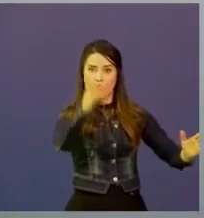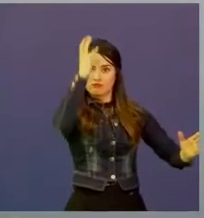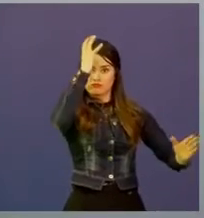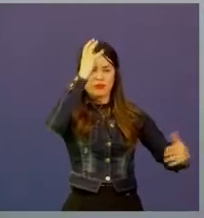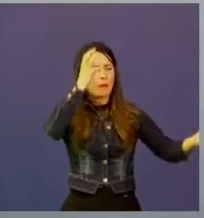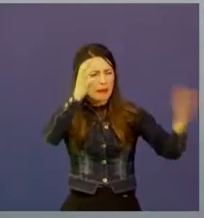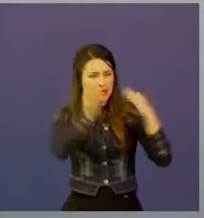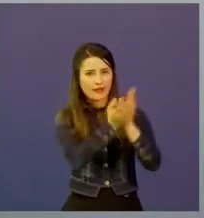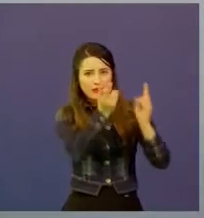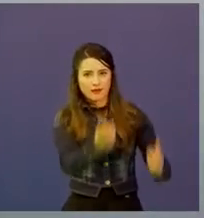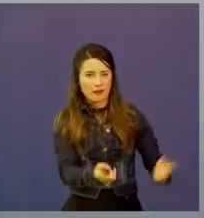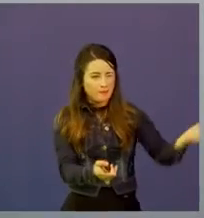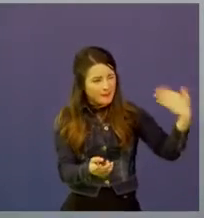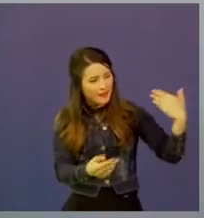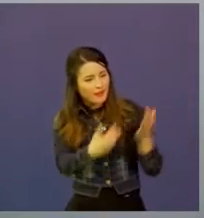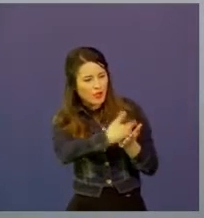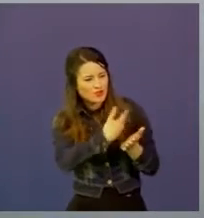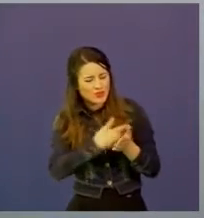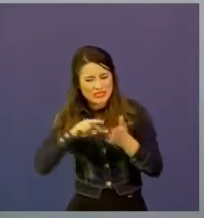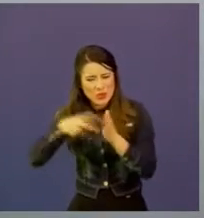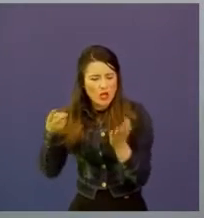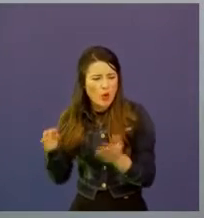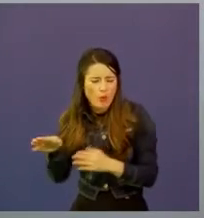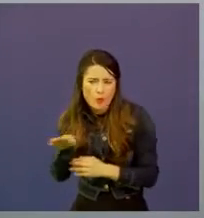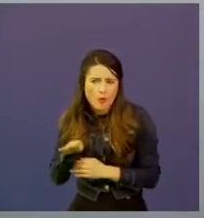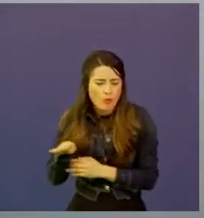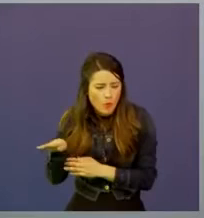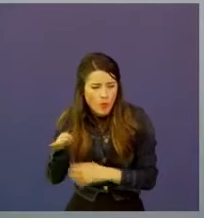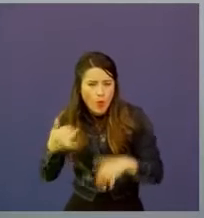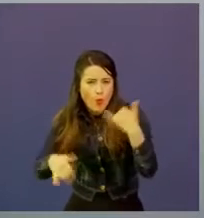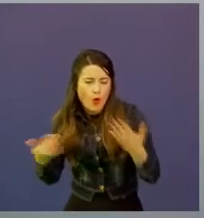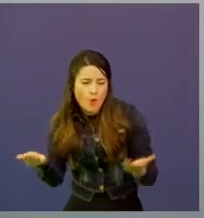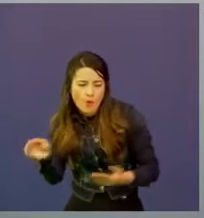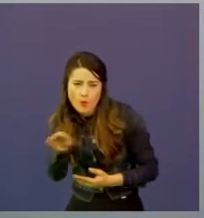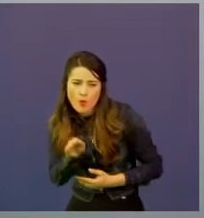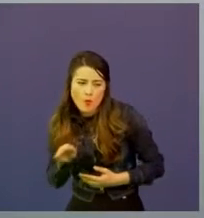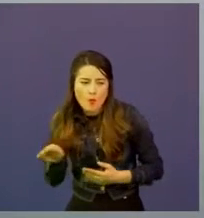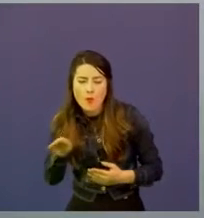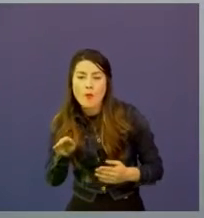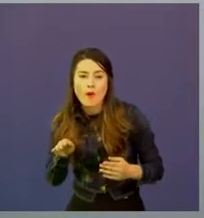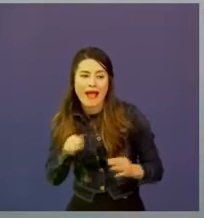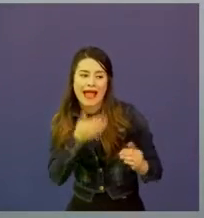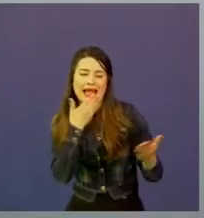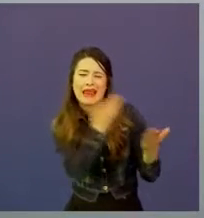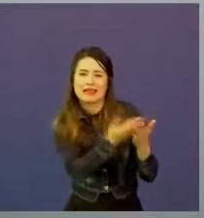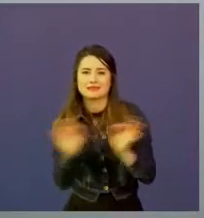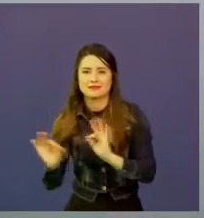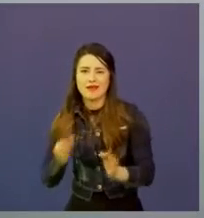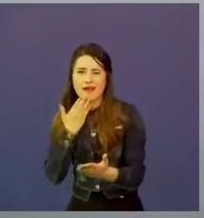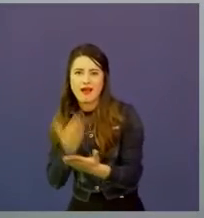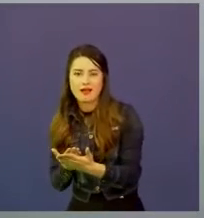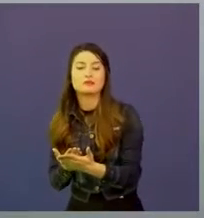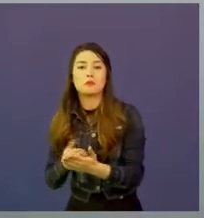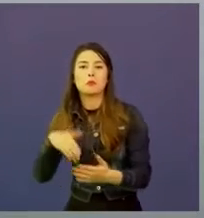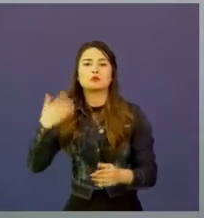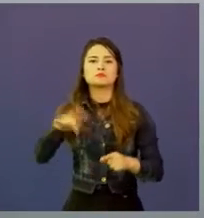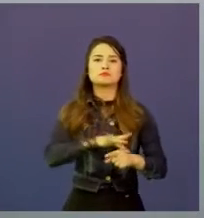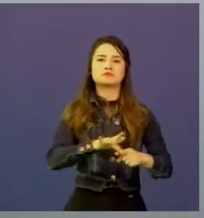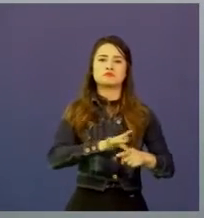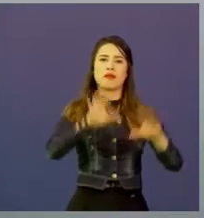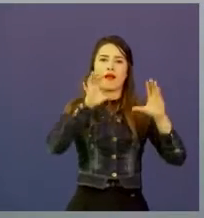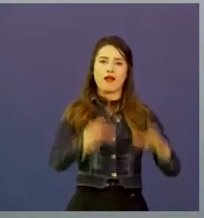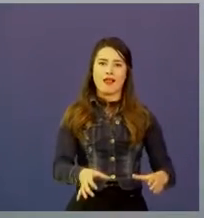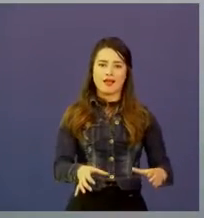podríamos empezar a generar o a dar pequeños pasos y observar los resultados. Basado en esos resultados, seguro que el profesor querrá